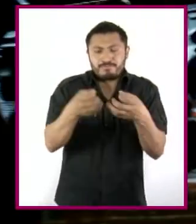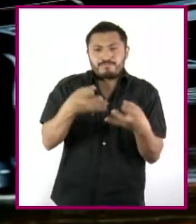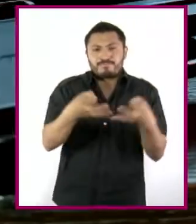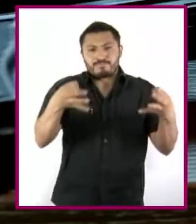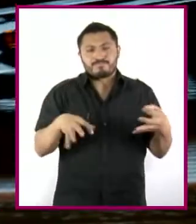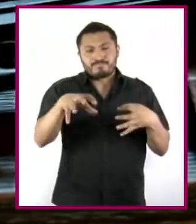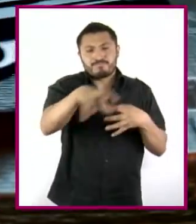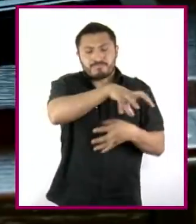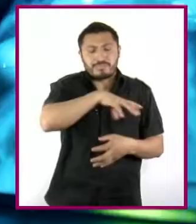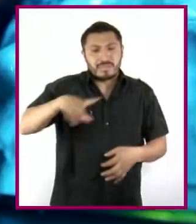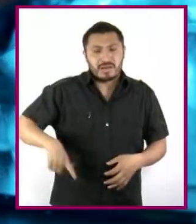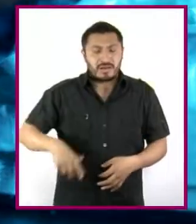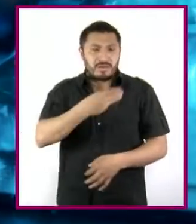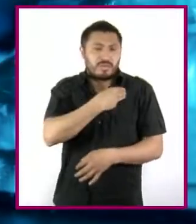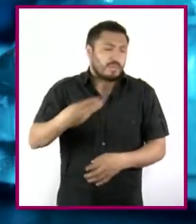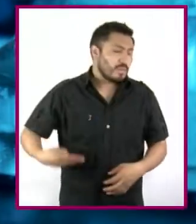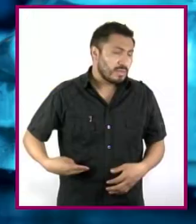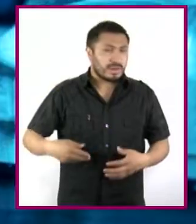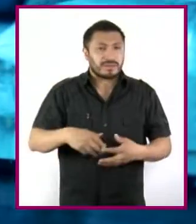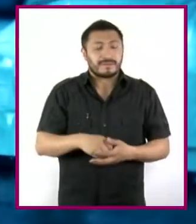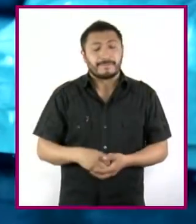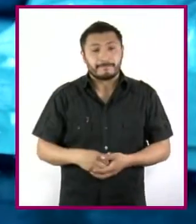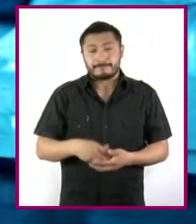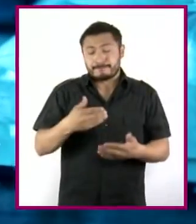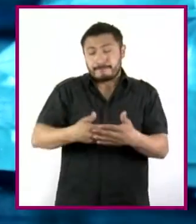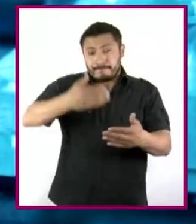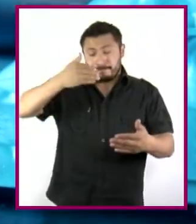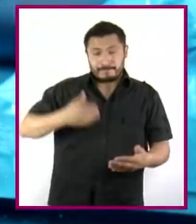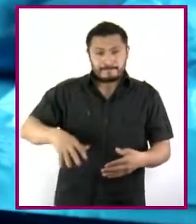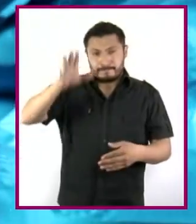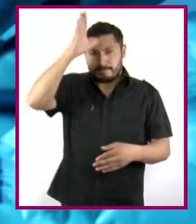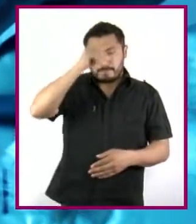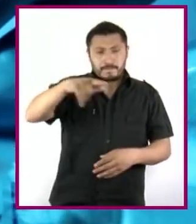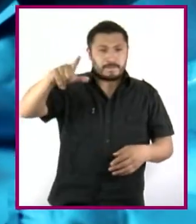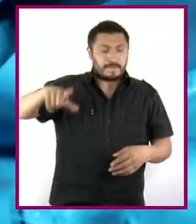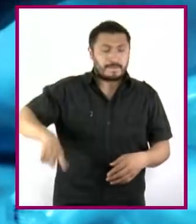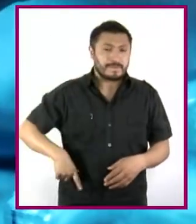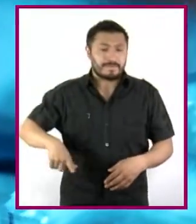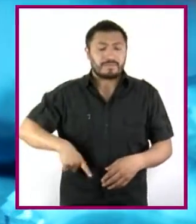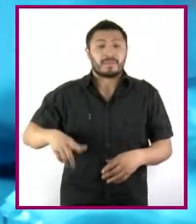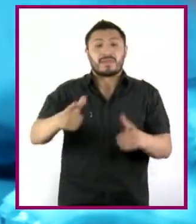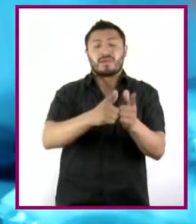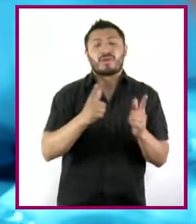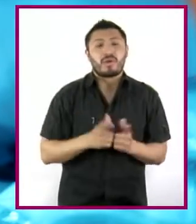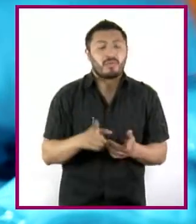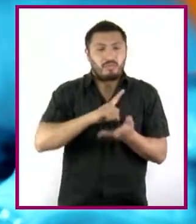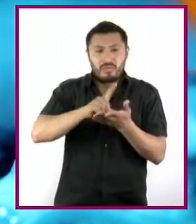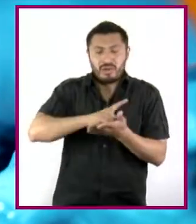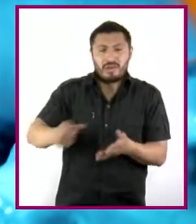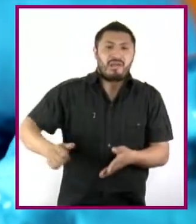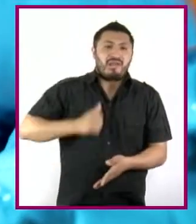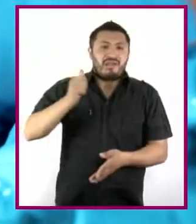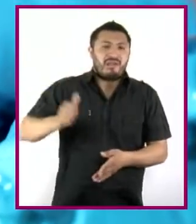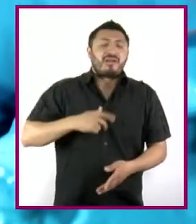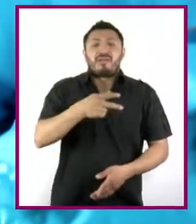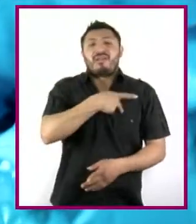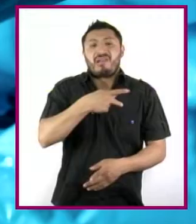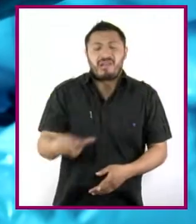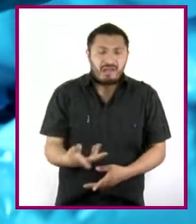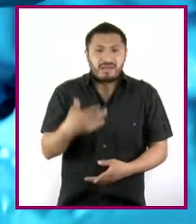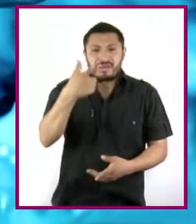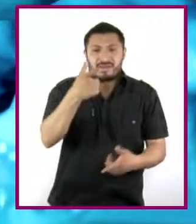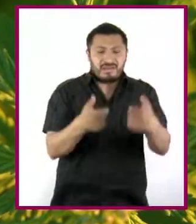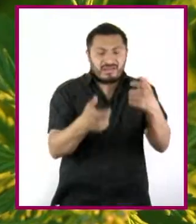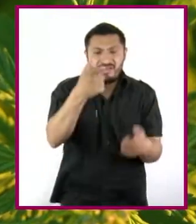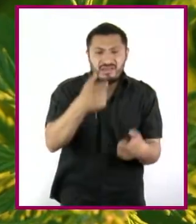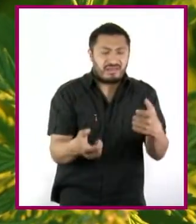territorios y gobiernos locales. Años antes, con el acuerdo de los gobiernos, los grupos narcotraficantes se aprovecharon de la pobreza y los bajos precios